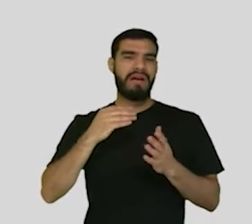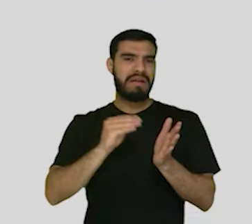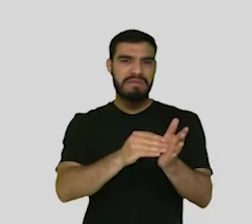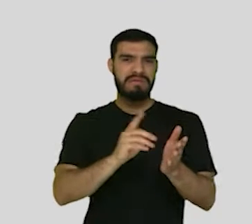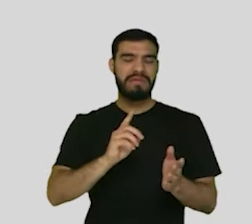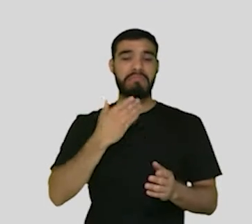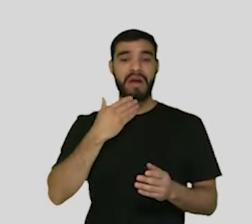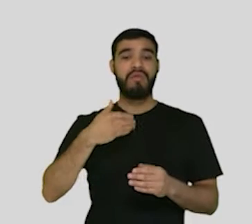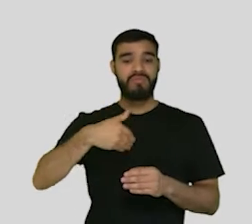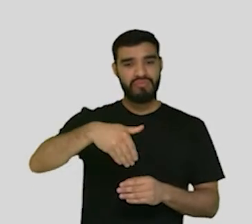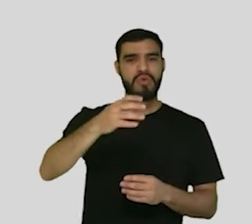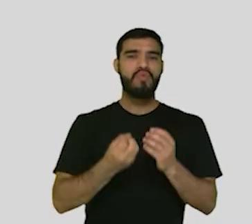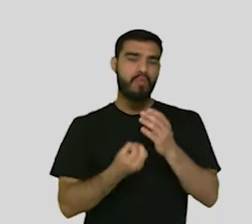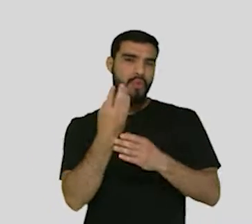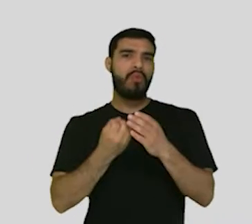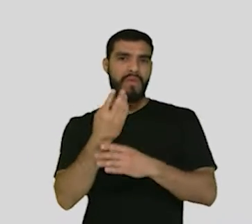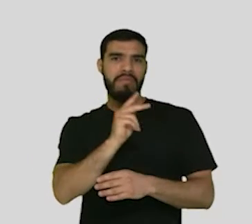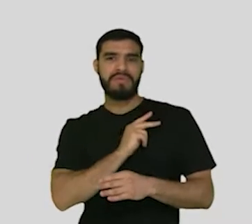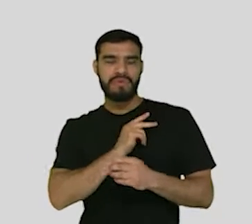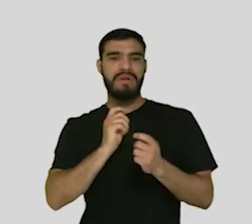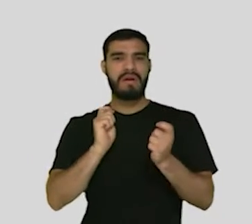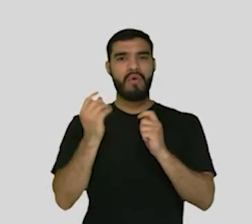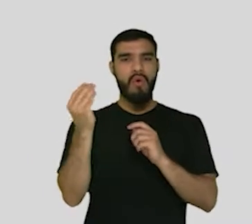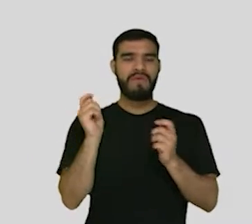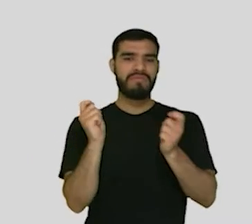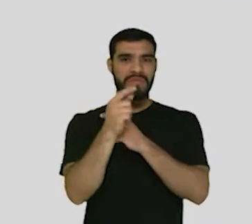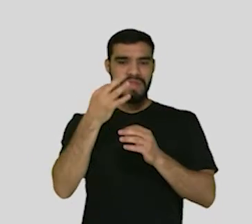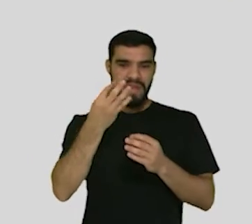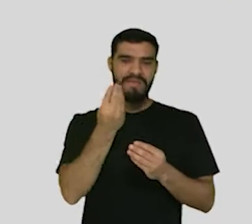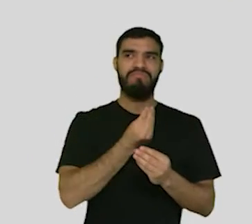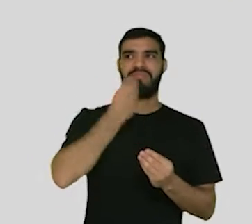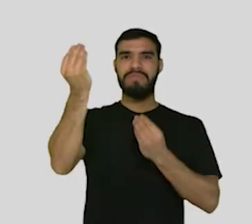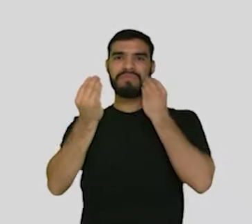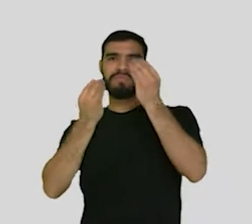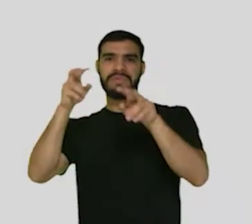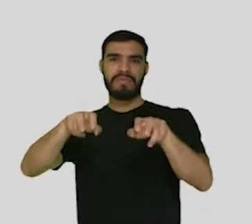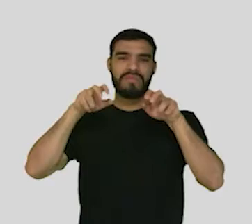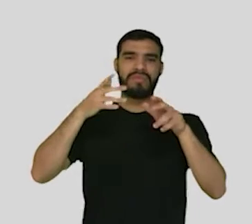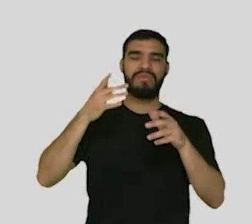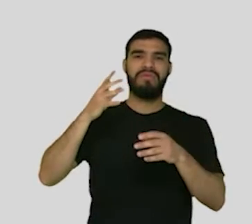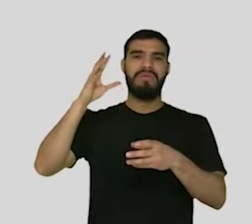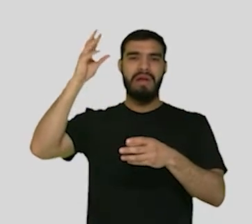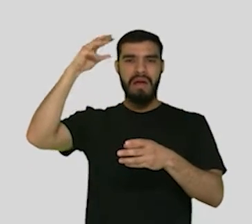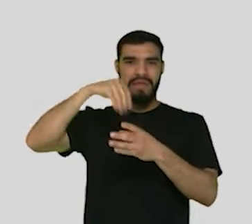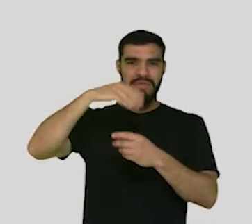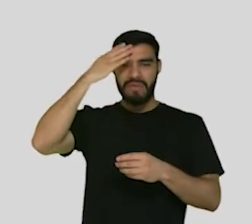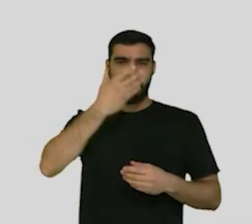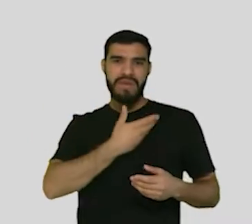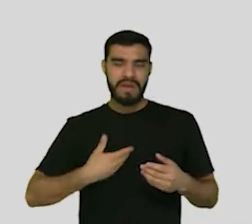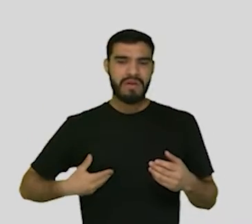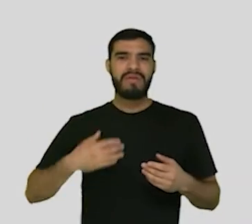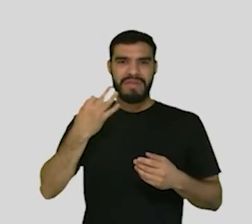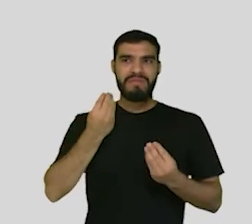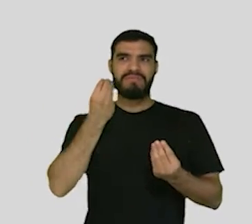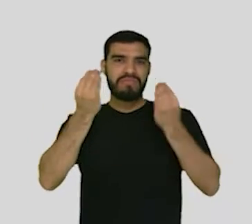peten generación ipra juba, oi kotemeba o juputu pe derecho ko amba erijegua,